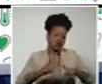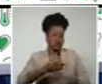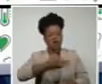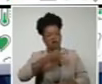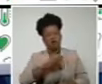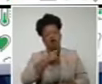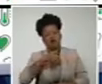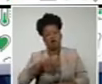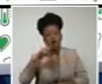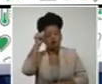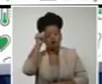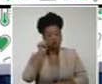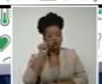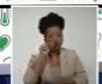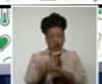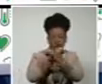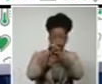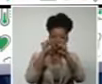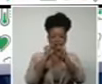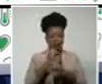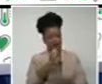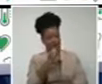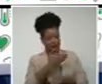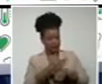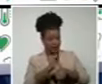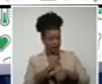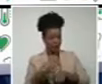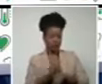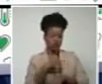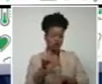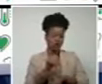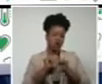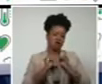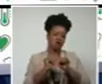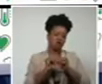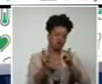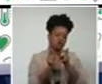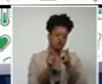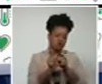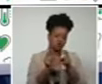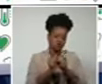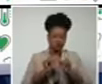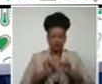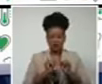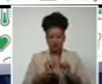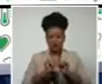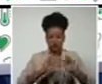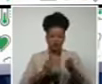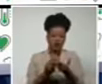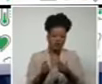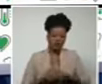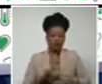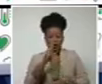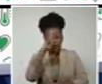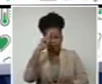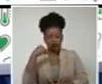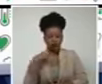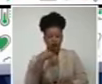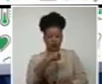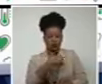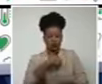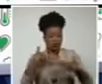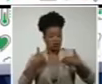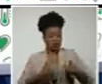que levantarse un poco más tarde. Nosotros resumimos de algún modo algunas de las informaciones brindadas por el doctor Francisco Durán, director nacional